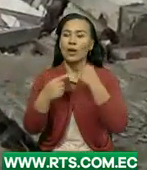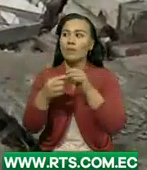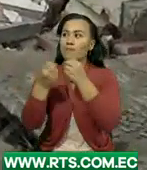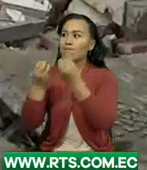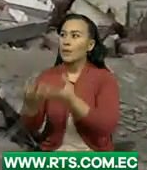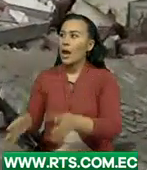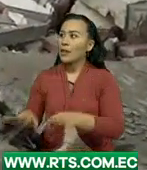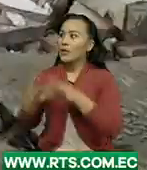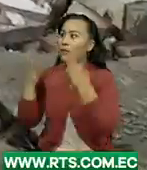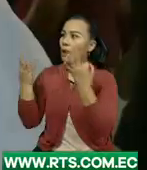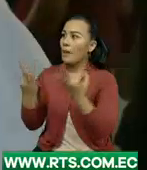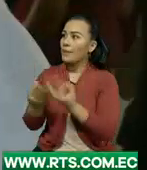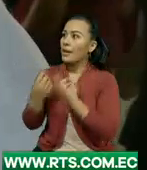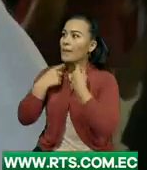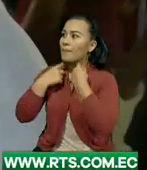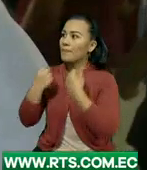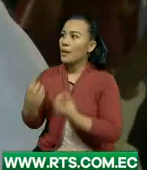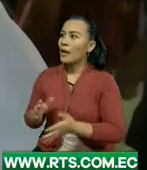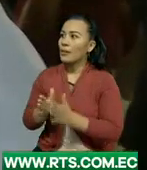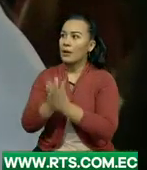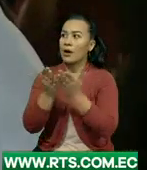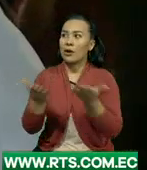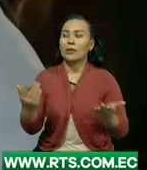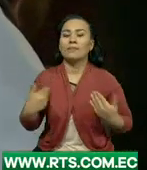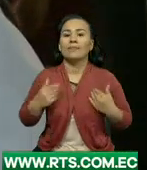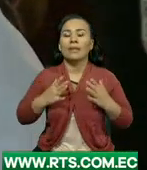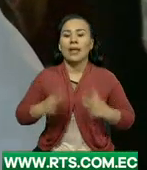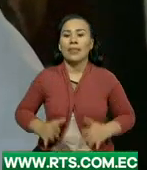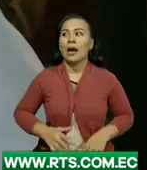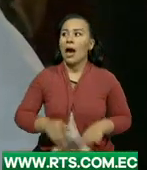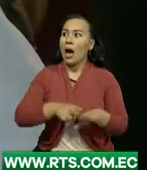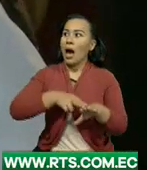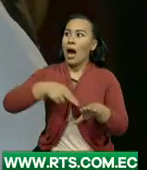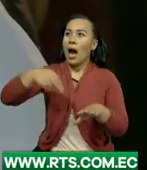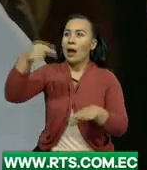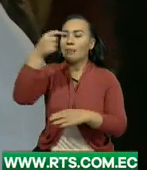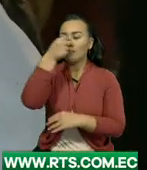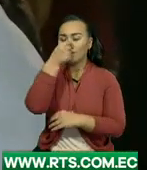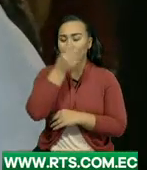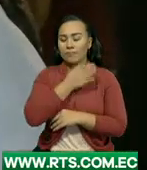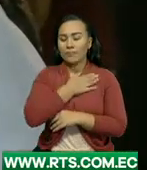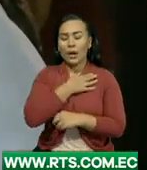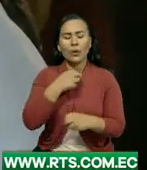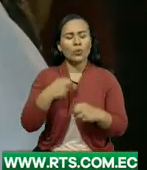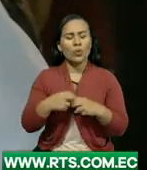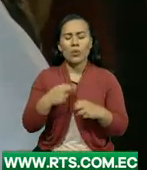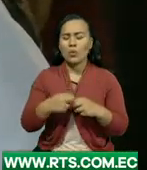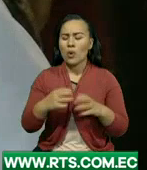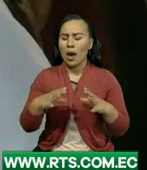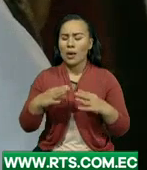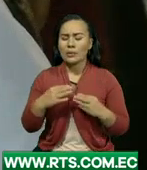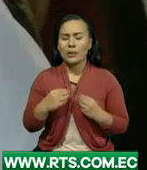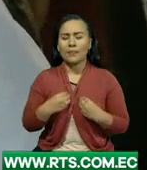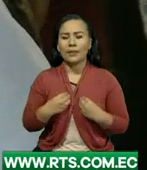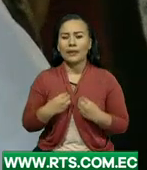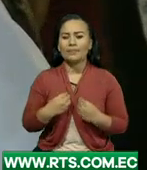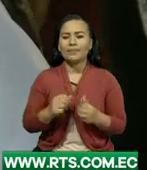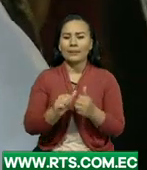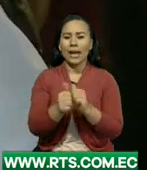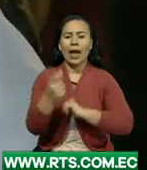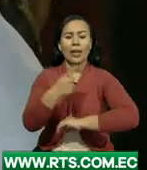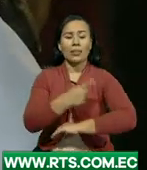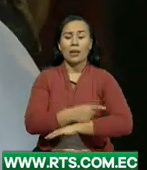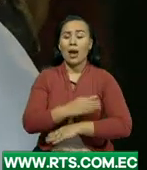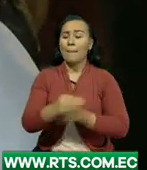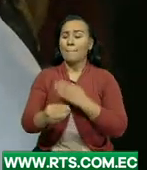arrebató a sus seres queridos. Pidiendo por el descanso de su alma, aunque sea tan duro aceptar la partida y saber que cada día que pasa